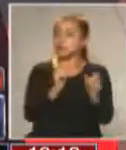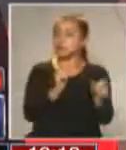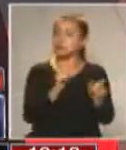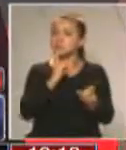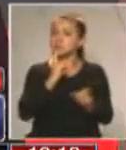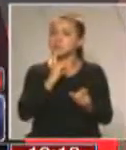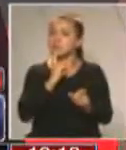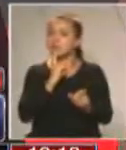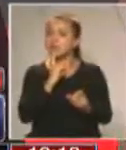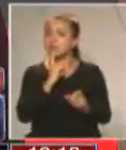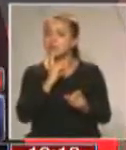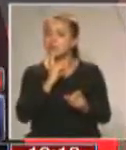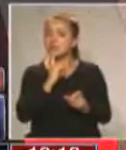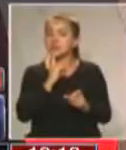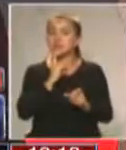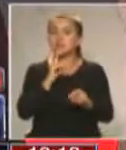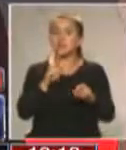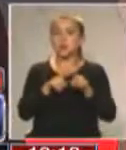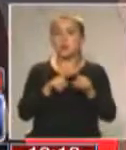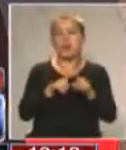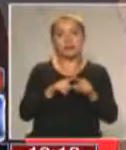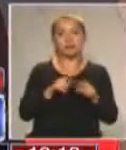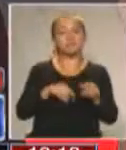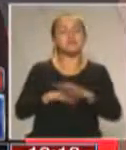tienen, por así decirlo,